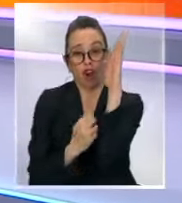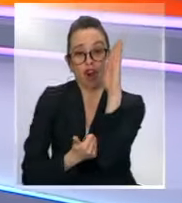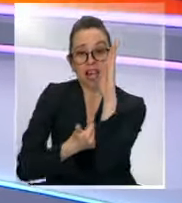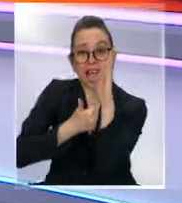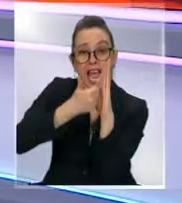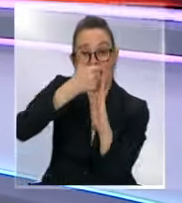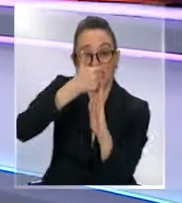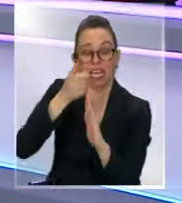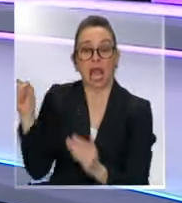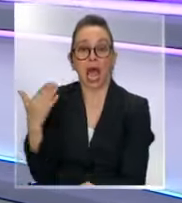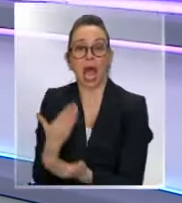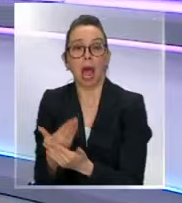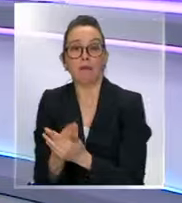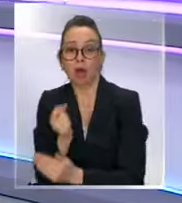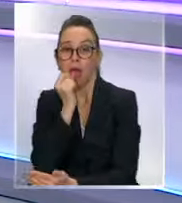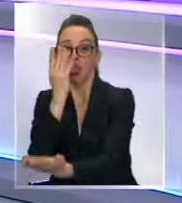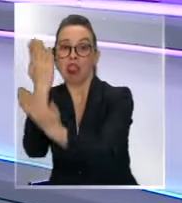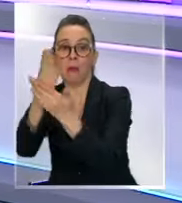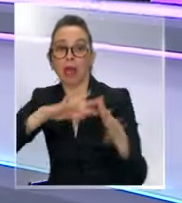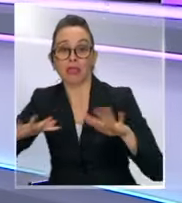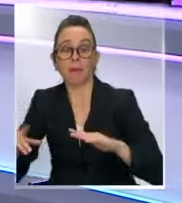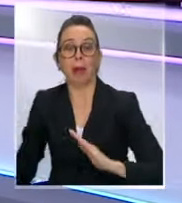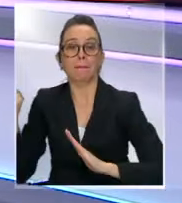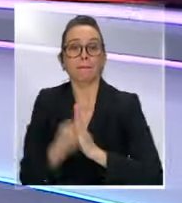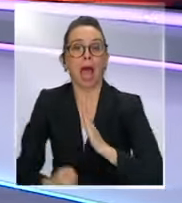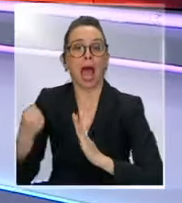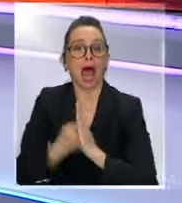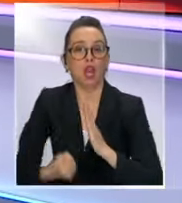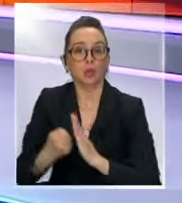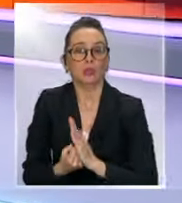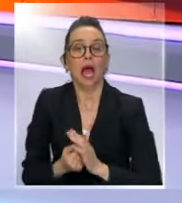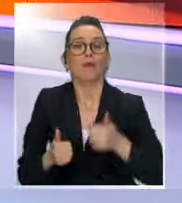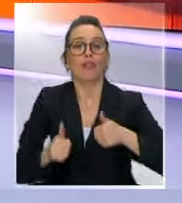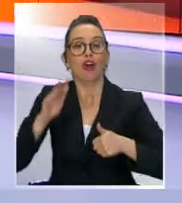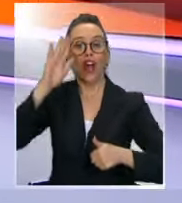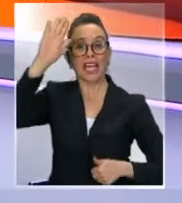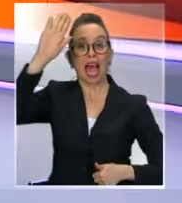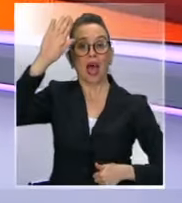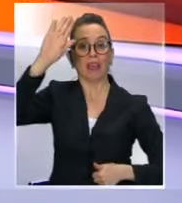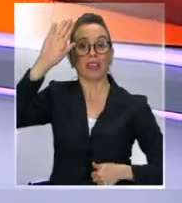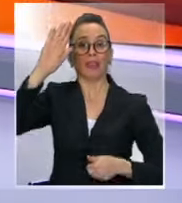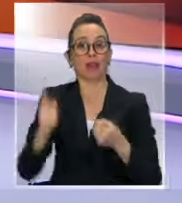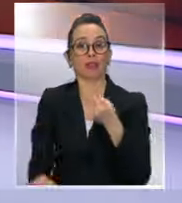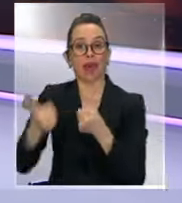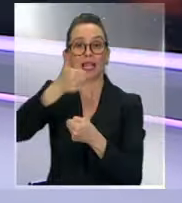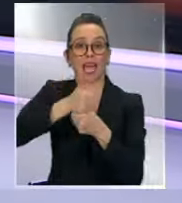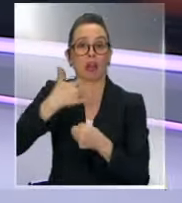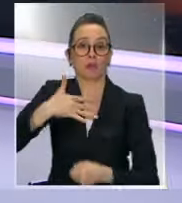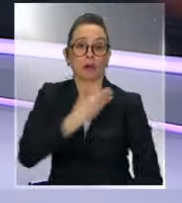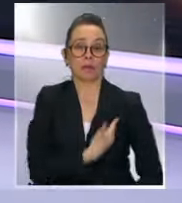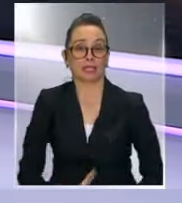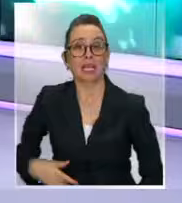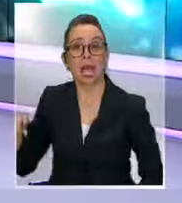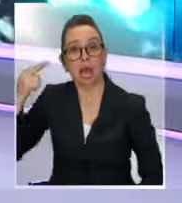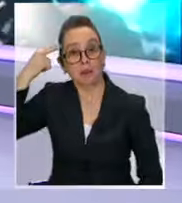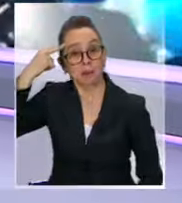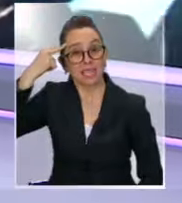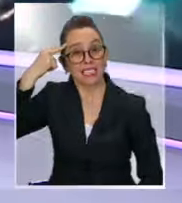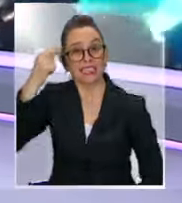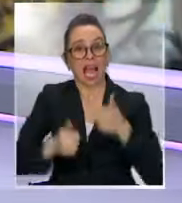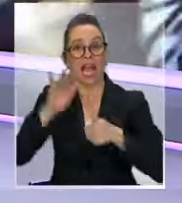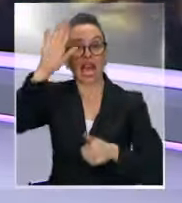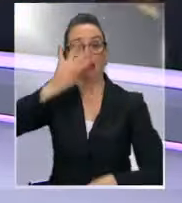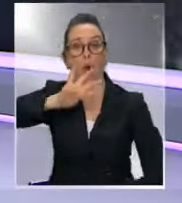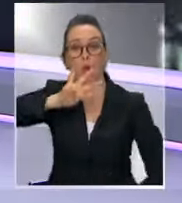la demanda marítima como su arma de lucha cada vez que ha repostulado a ese importantísimo cargo. De hecho, tenía pensado hacerlo por cuarta vez,